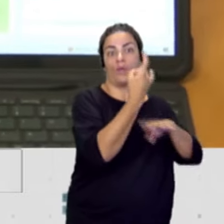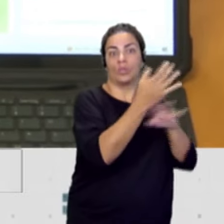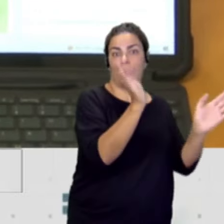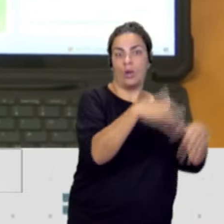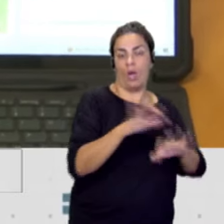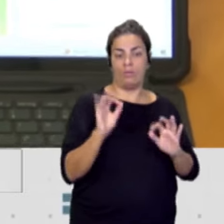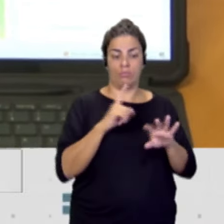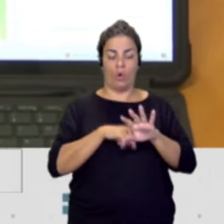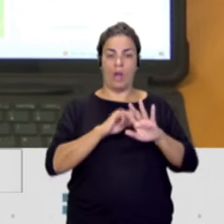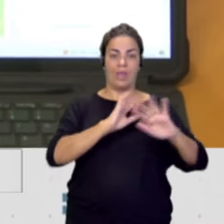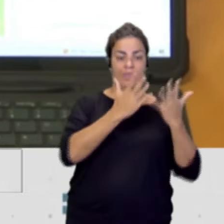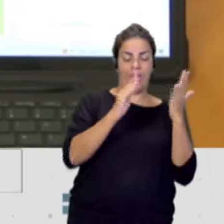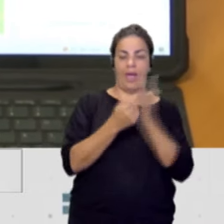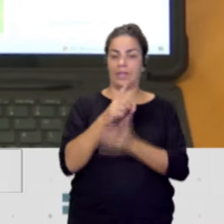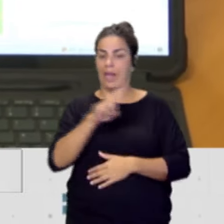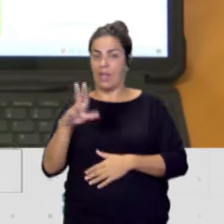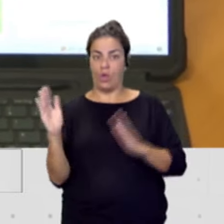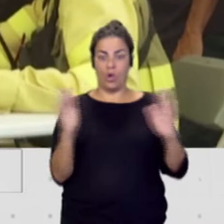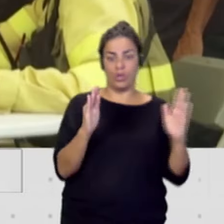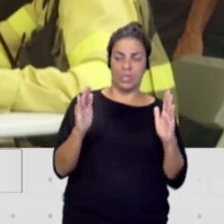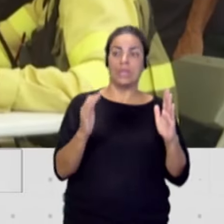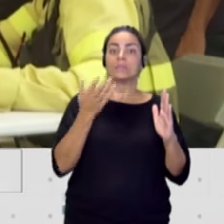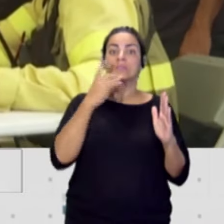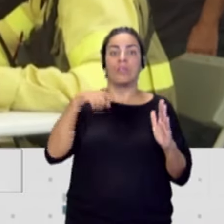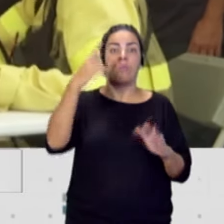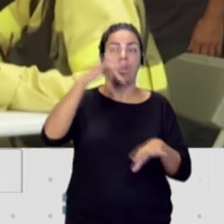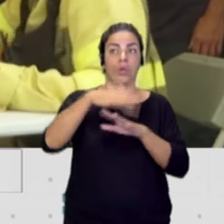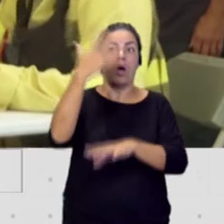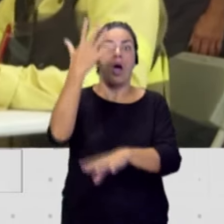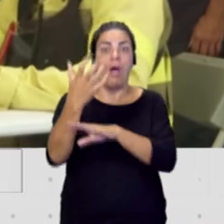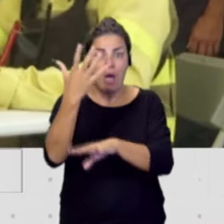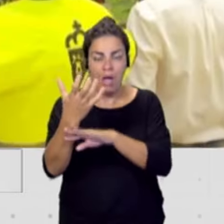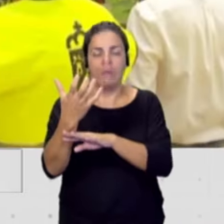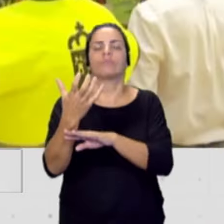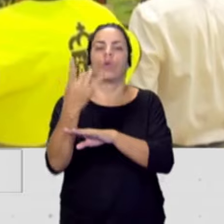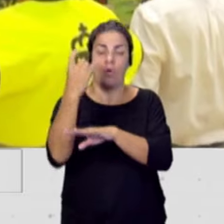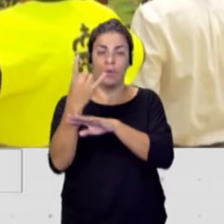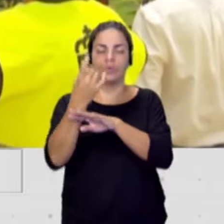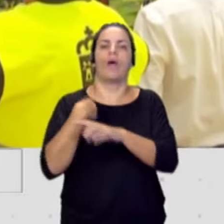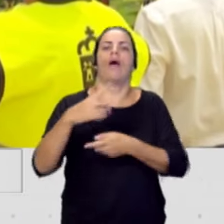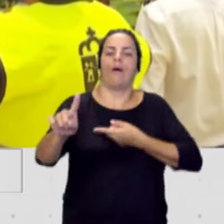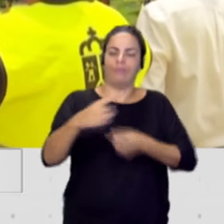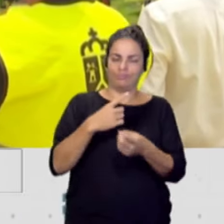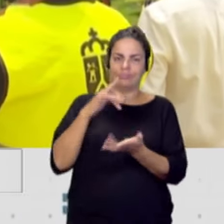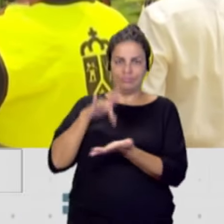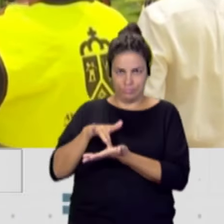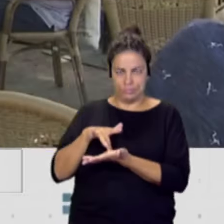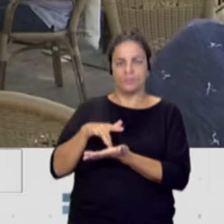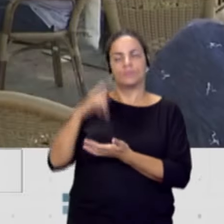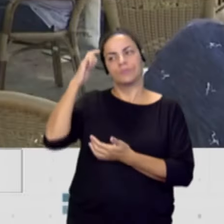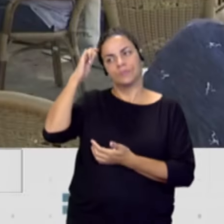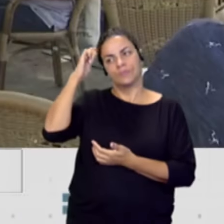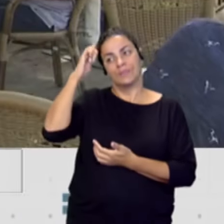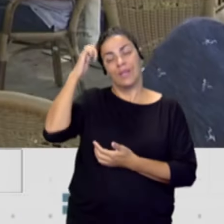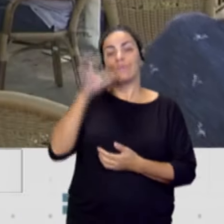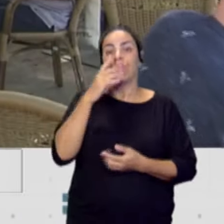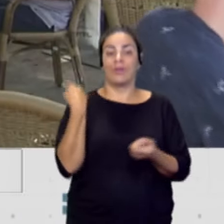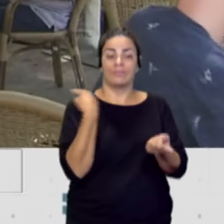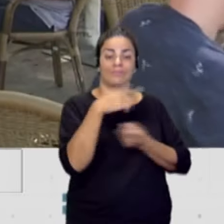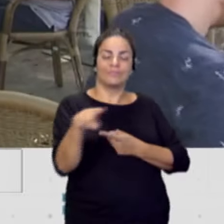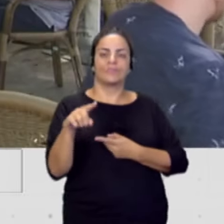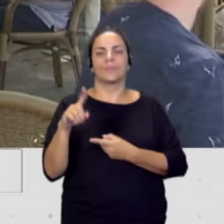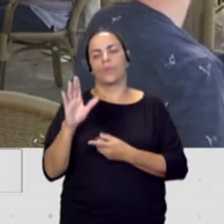10 y las 12 de la mañana, cuando entren en cobertura es cuando recibirán ese mensaje. Esta señal está emitida a través de las estaciones de